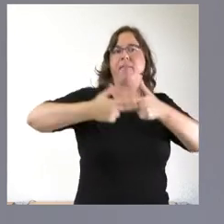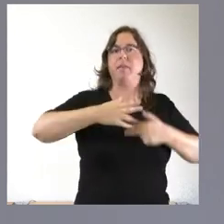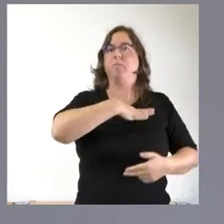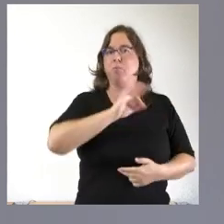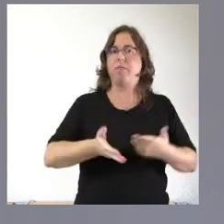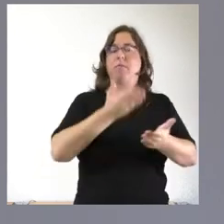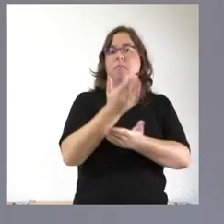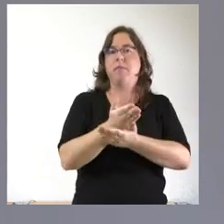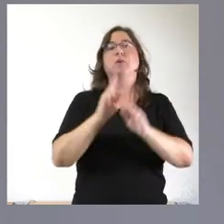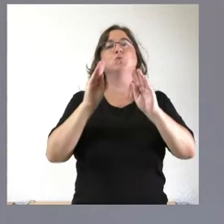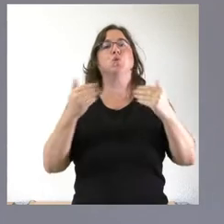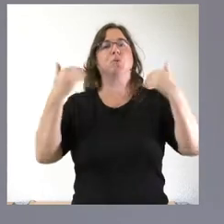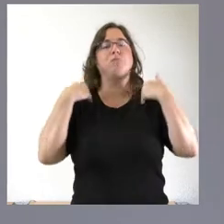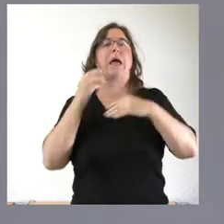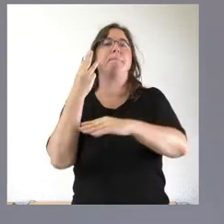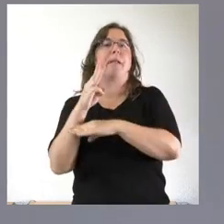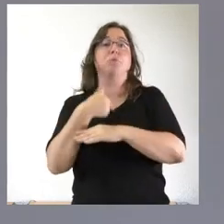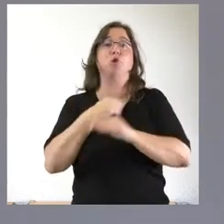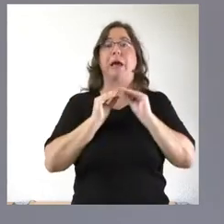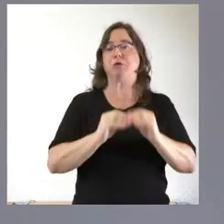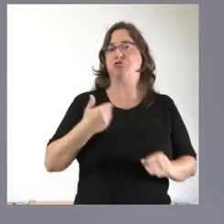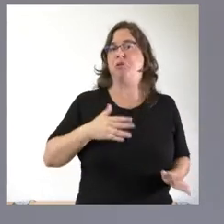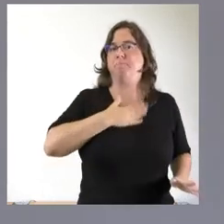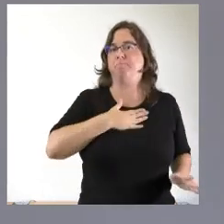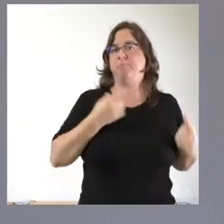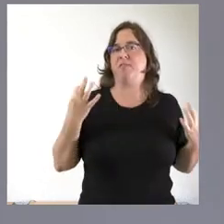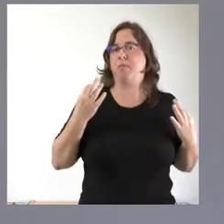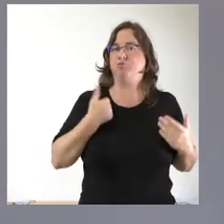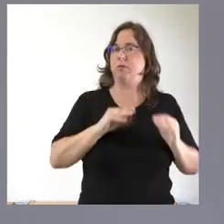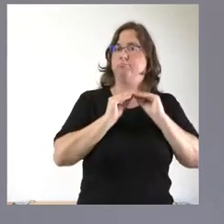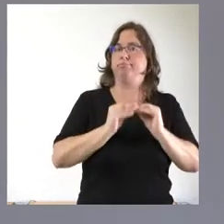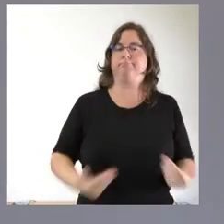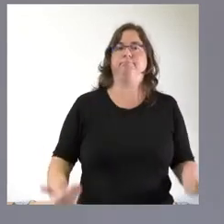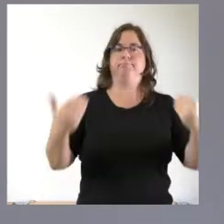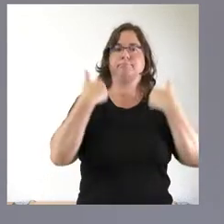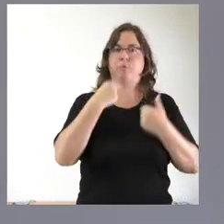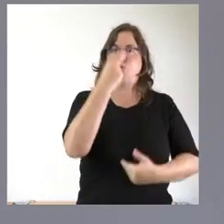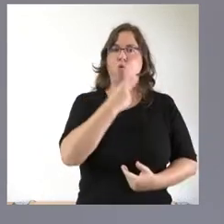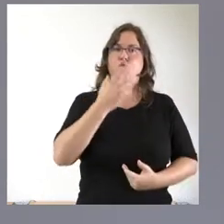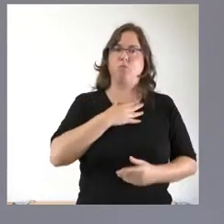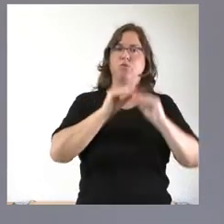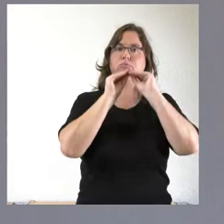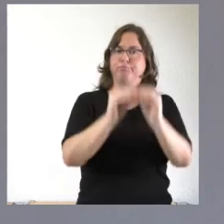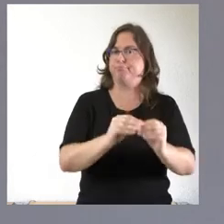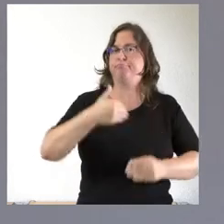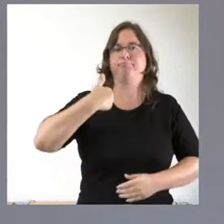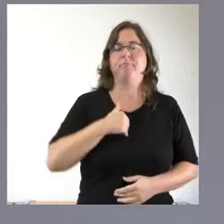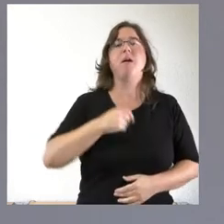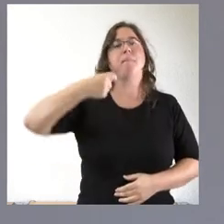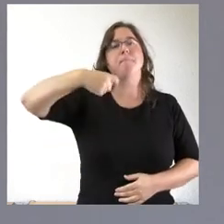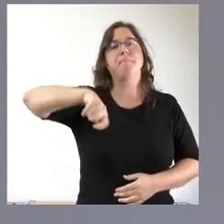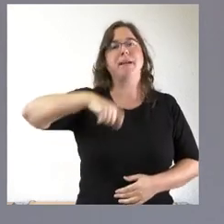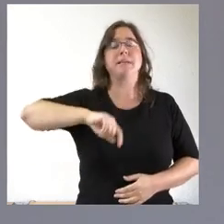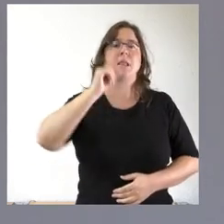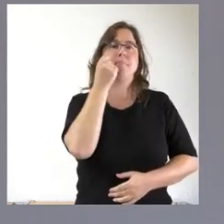corresponde ahora a su tramitación. Nosotros hemos hecho lo que teníamos que hacer, asumir el compromiso que asumimos y llevarlo a cabo. El presidente Alfonso